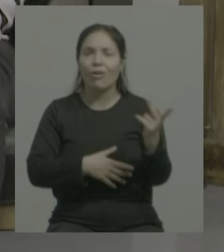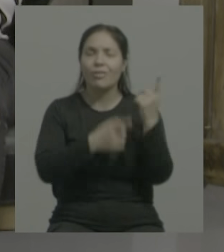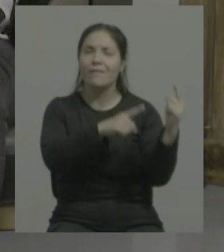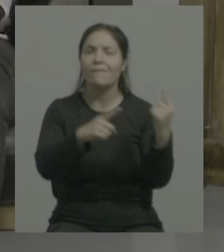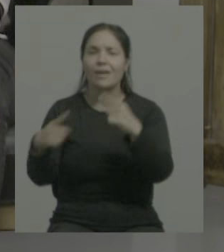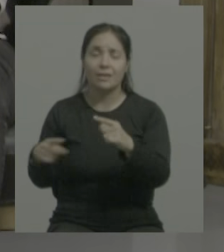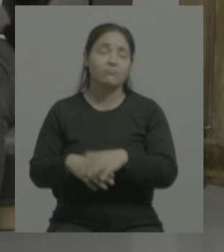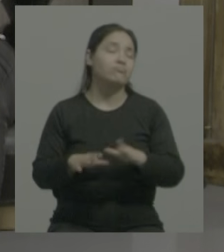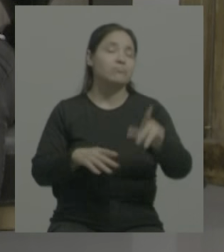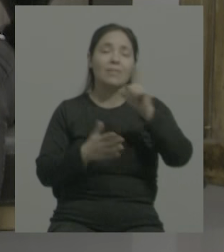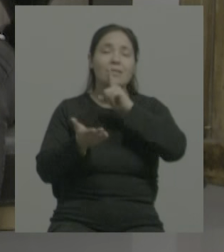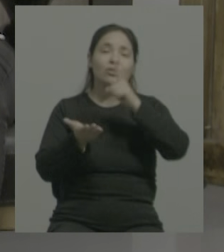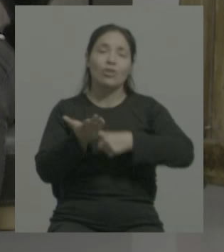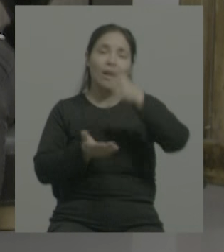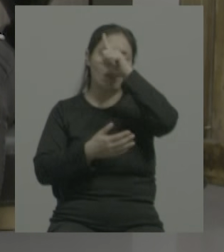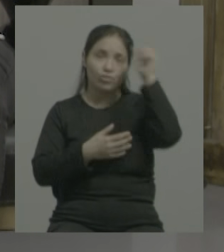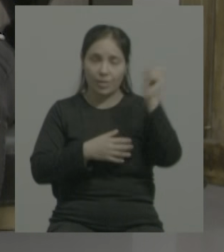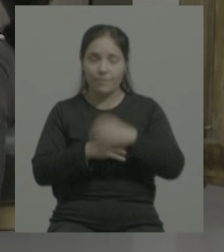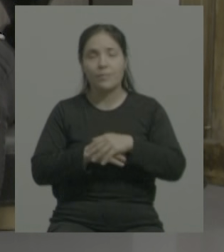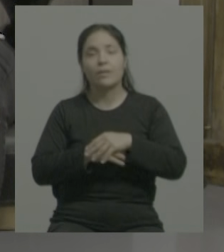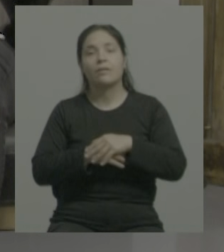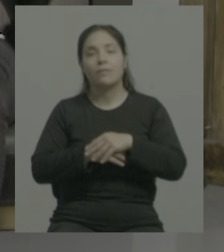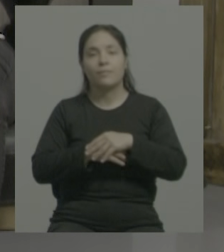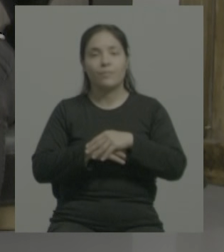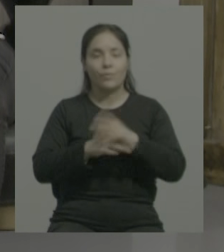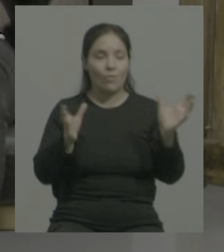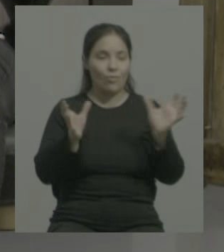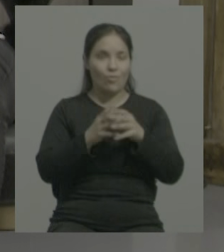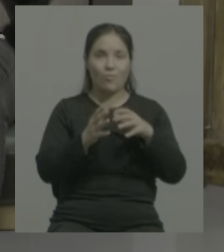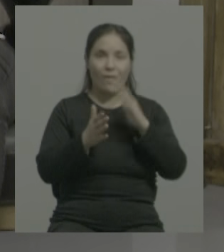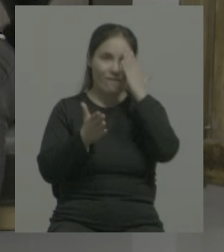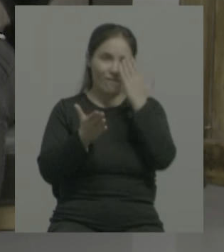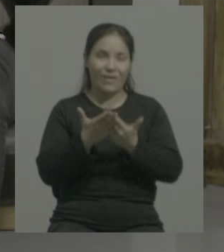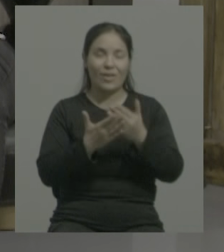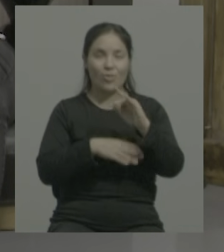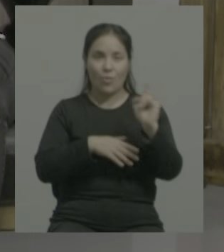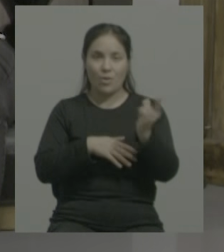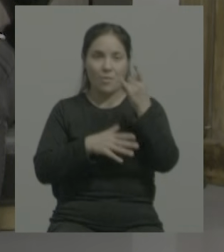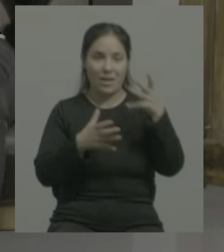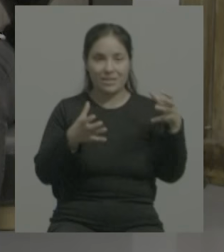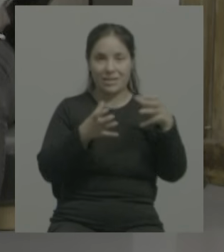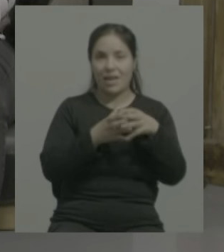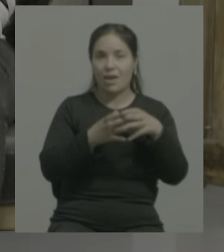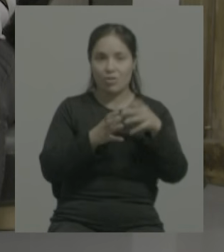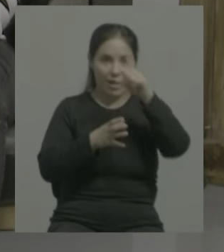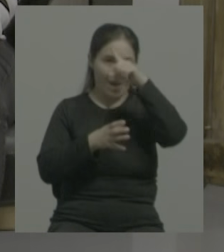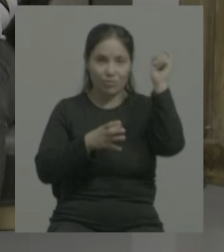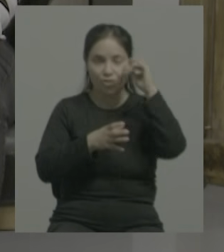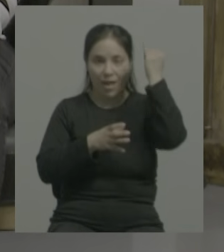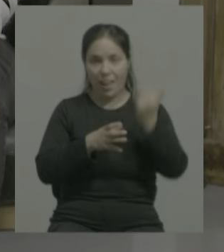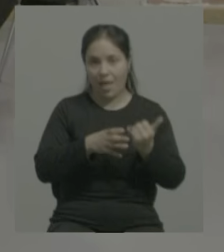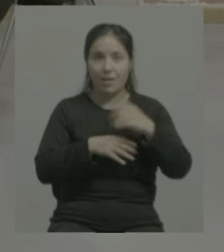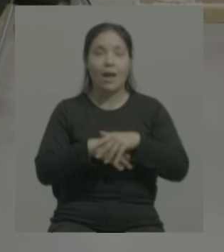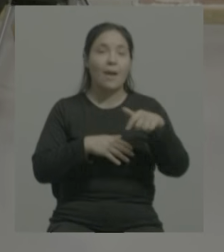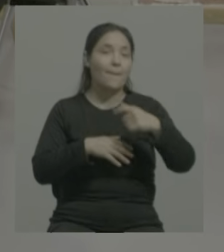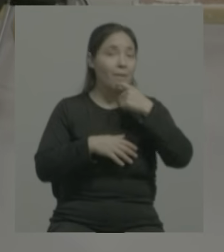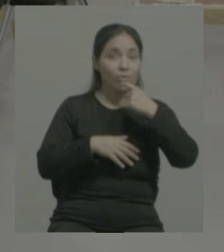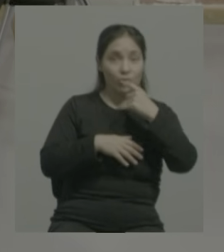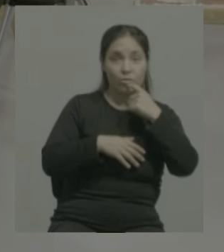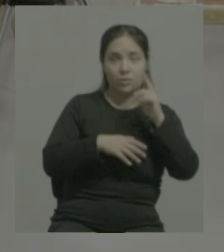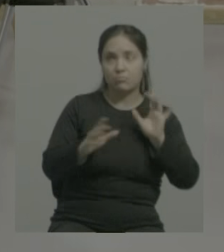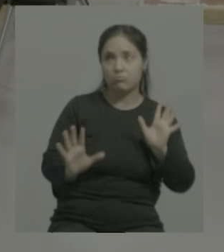nacional. O sea, el Frente Universitario tiene, digamos, su asiento a nivel nacional, y obviamente que acá en Mendoza nosotros trabajamos